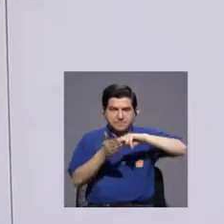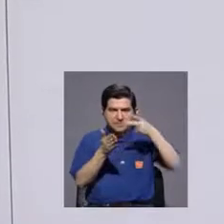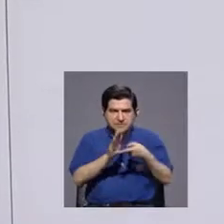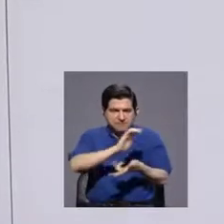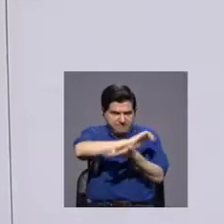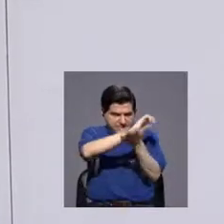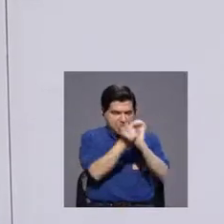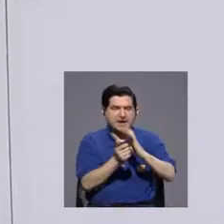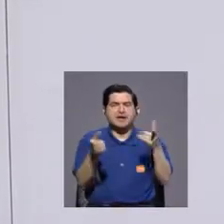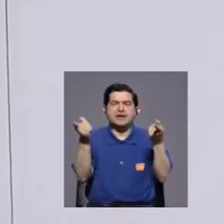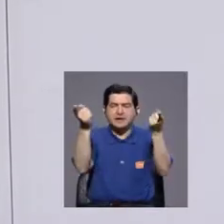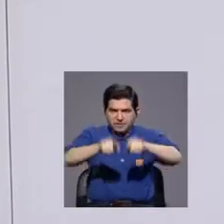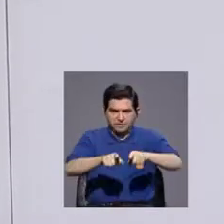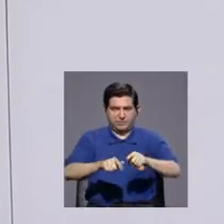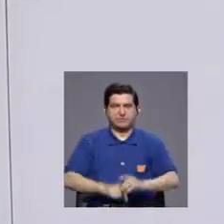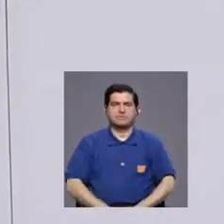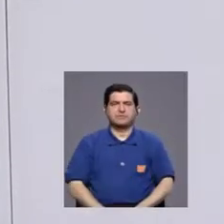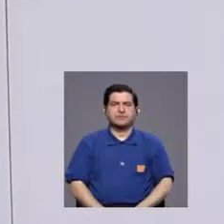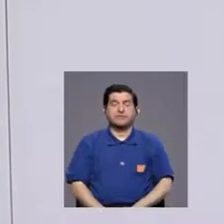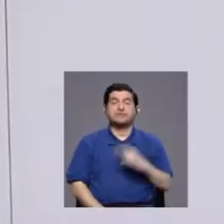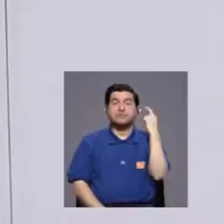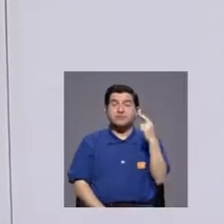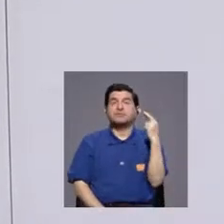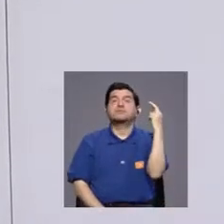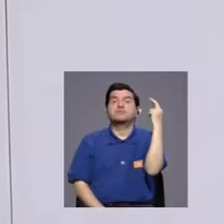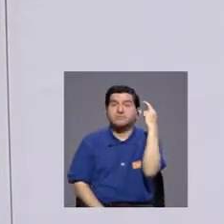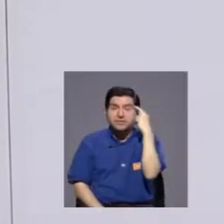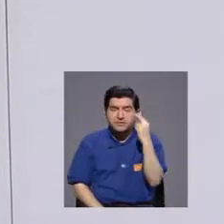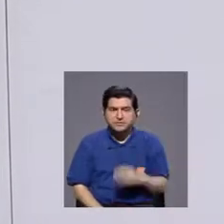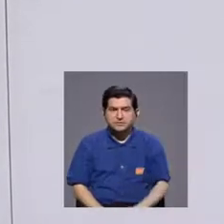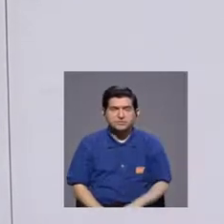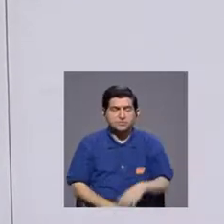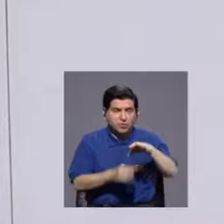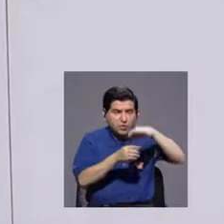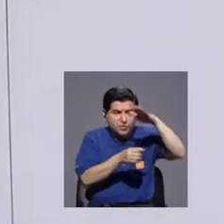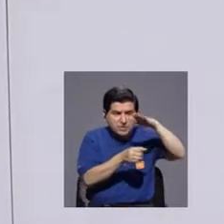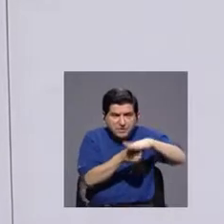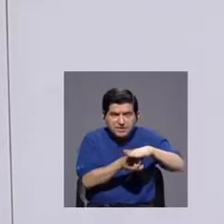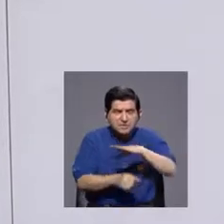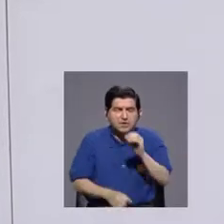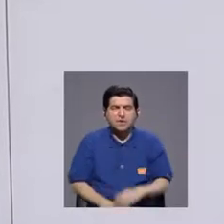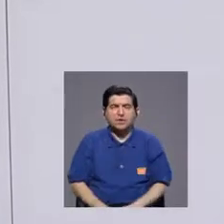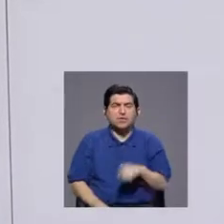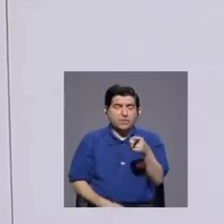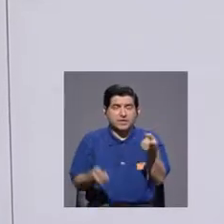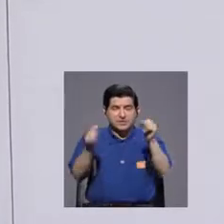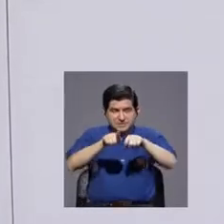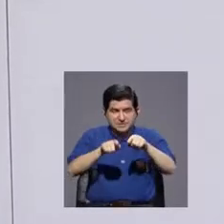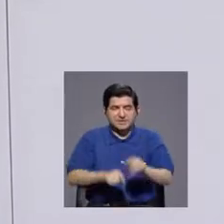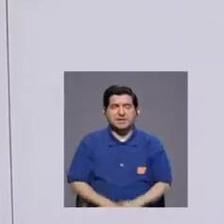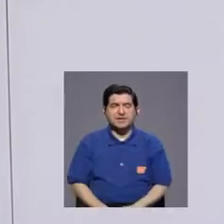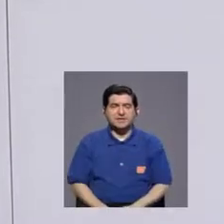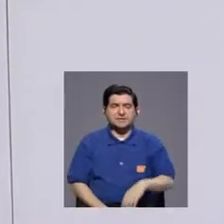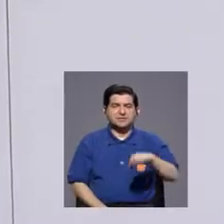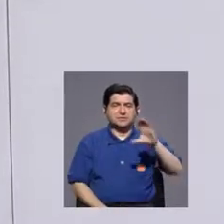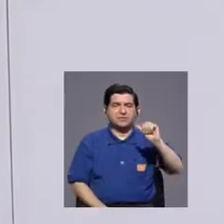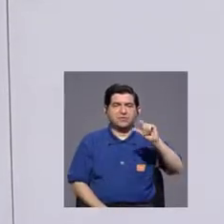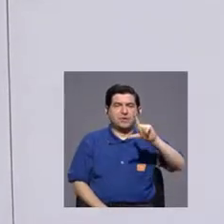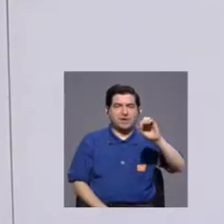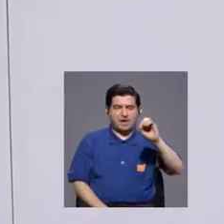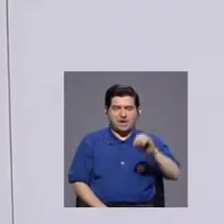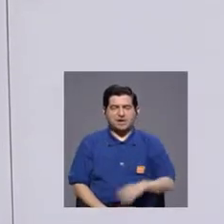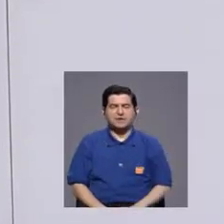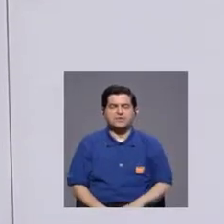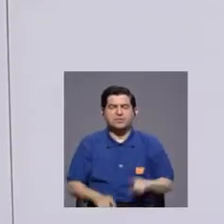mutación o el cambio entonces es por eso que se tratan las semillas o los callos embriogénicos se irradian con